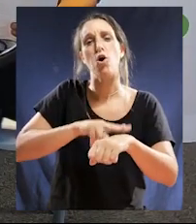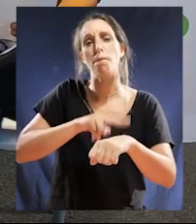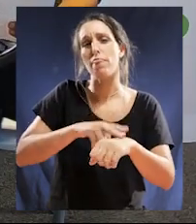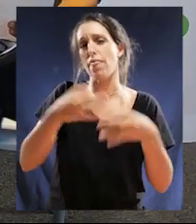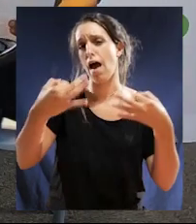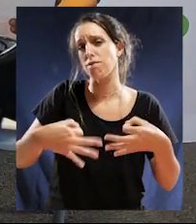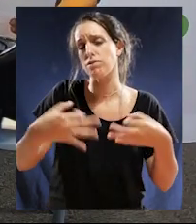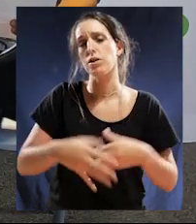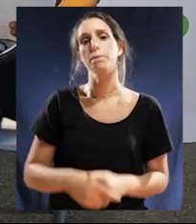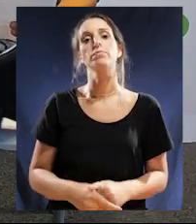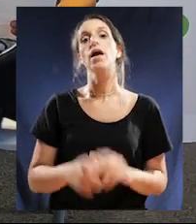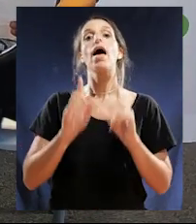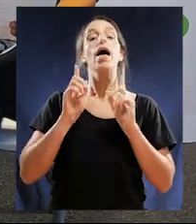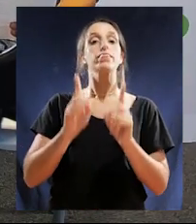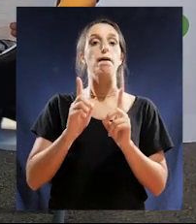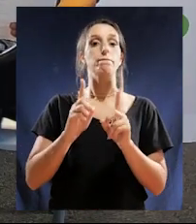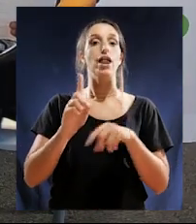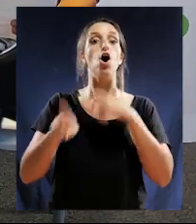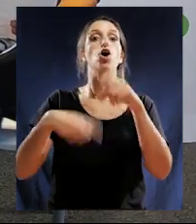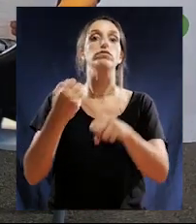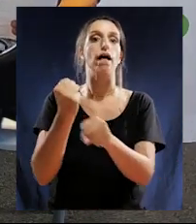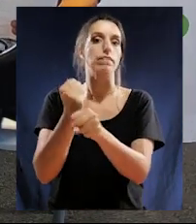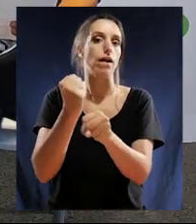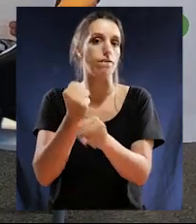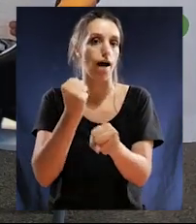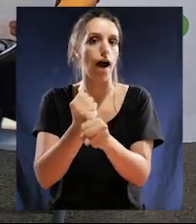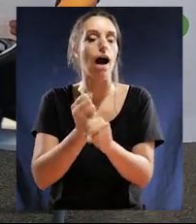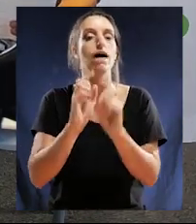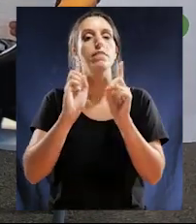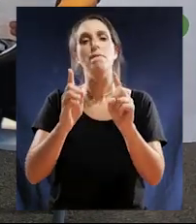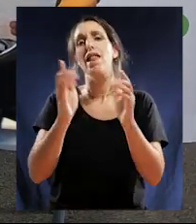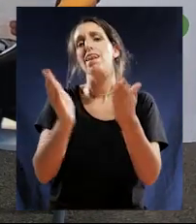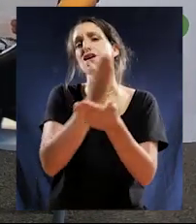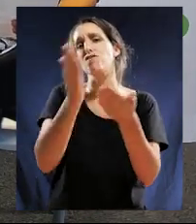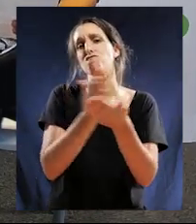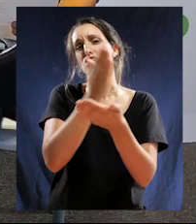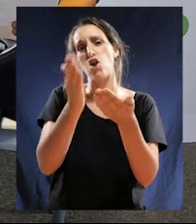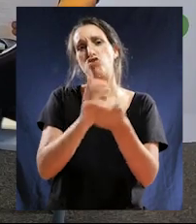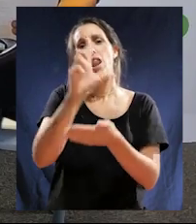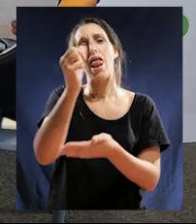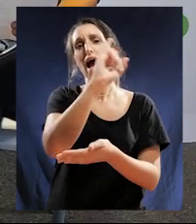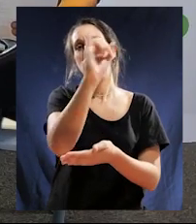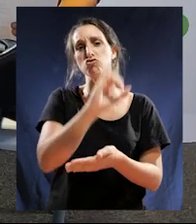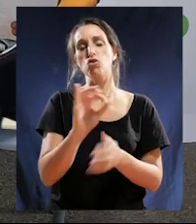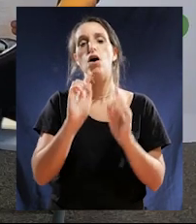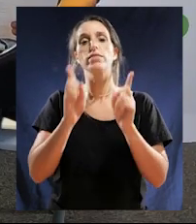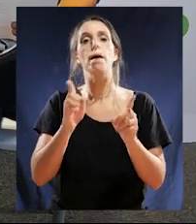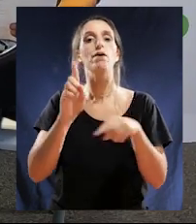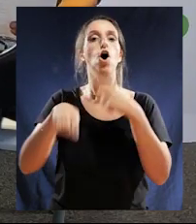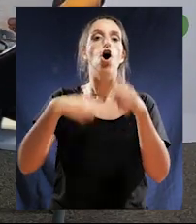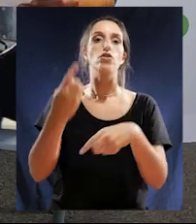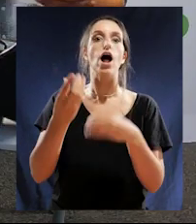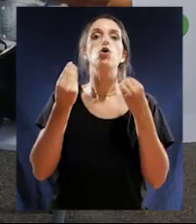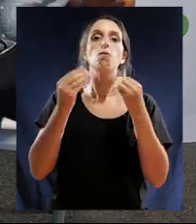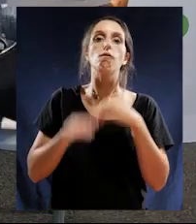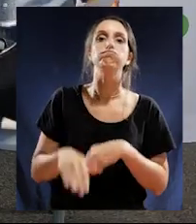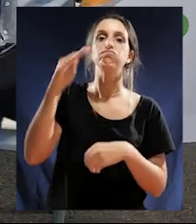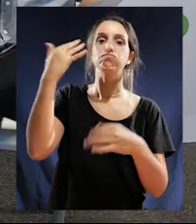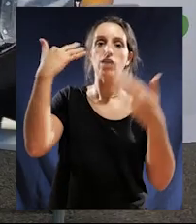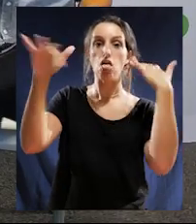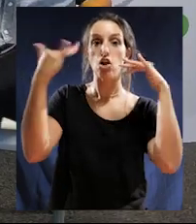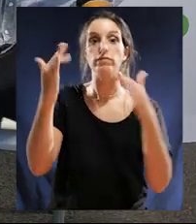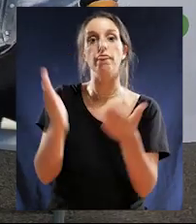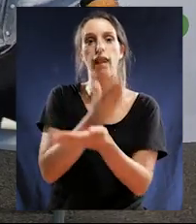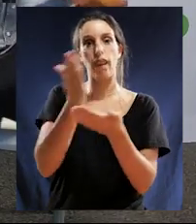Coautora de Trabajar en instituciones, Los oficios del lazo, Saberes en los umbrales, Los oficios del lazo y Adolecer en lo común.